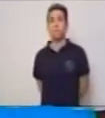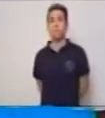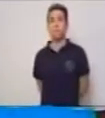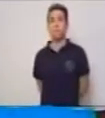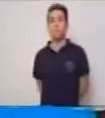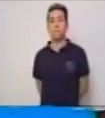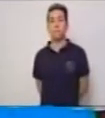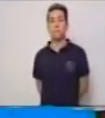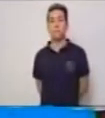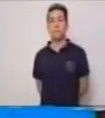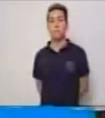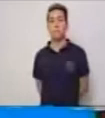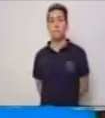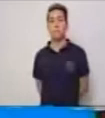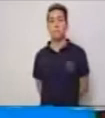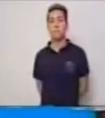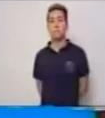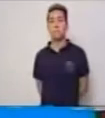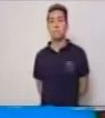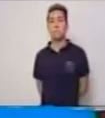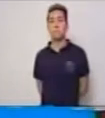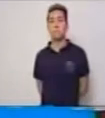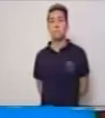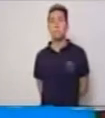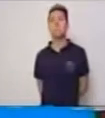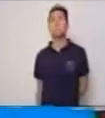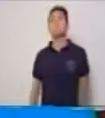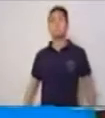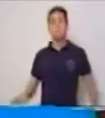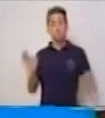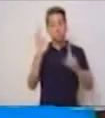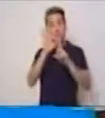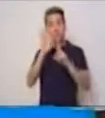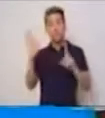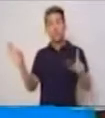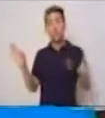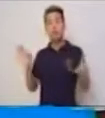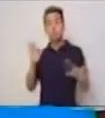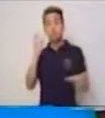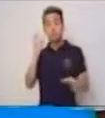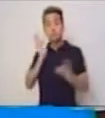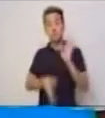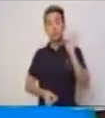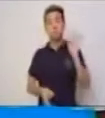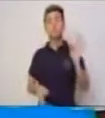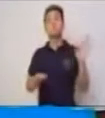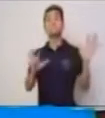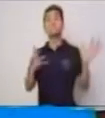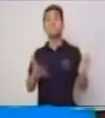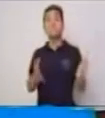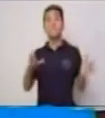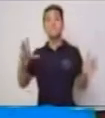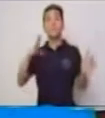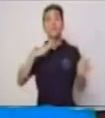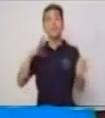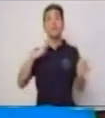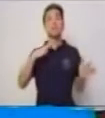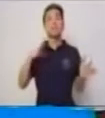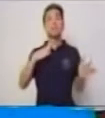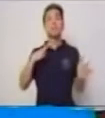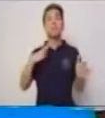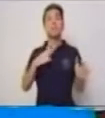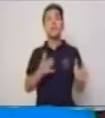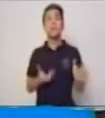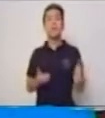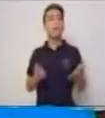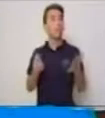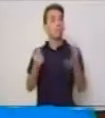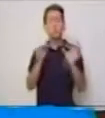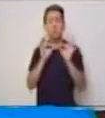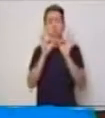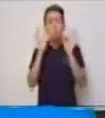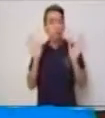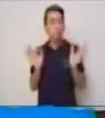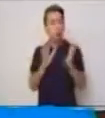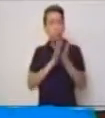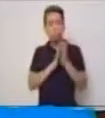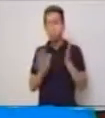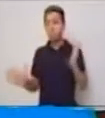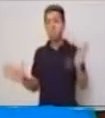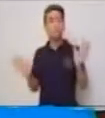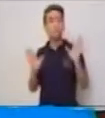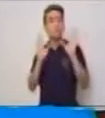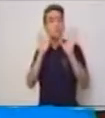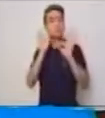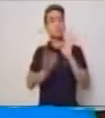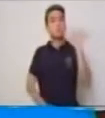Las oraciones simples, como lo dice su nombre, son las que van a tener elementos simples.